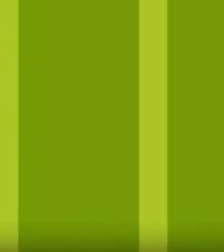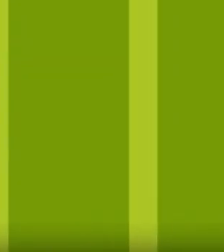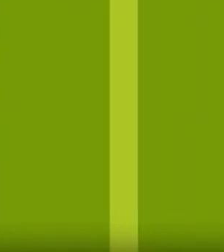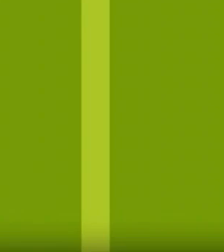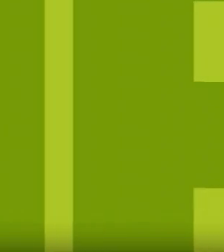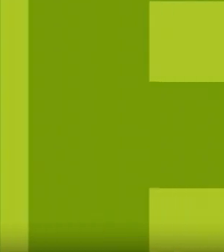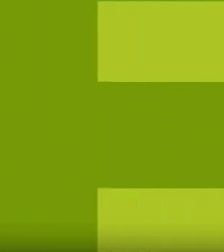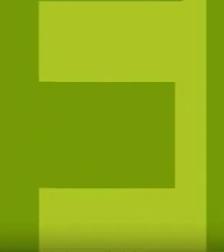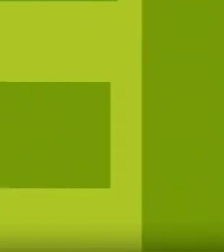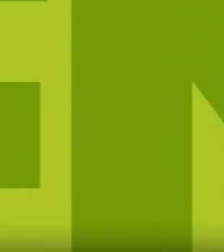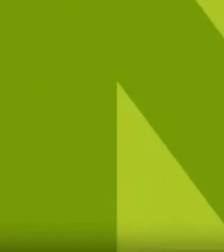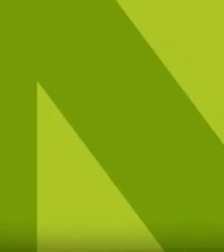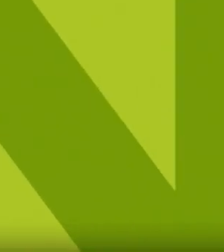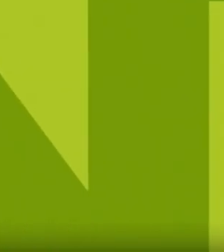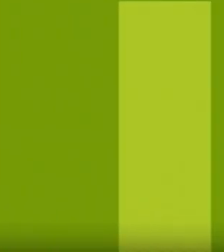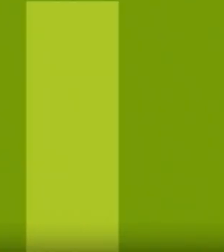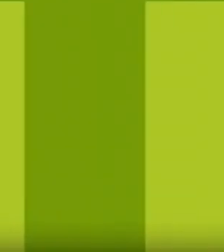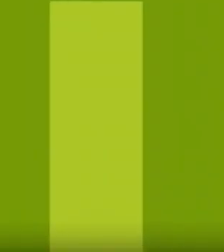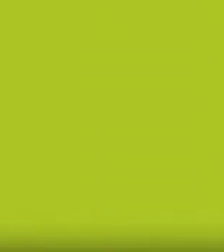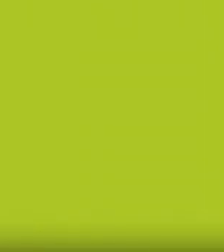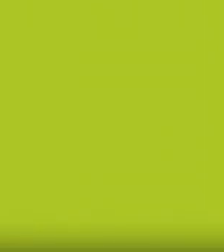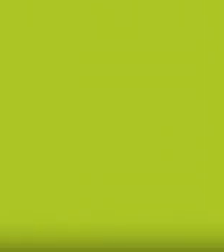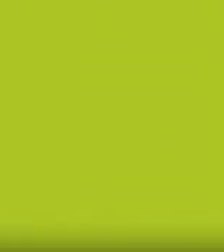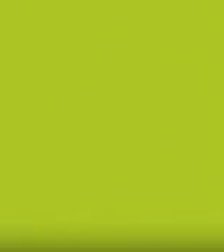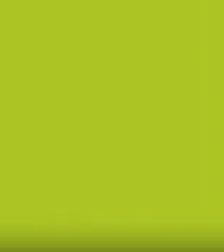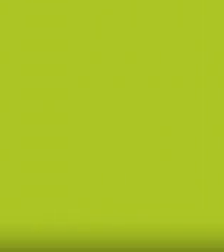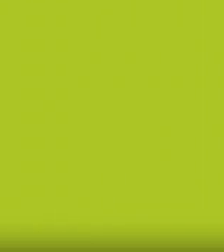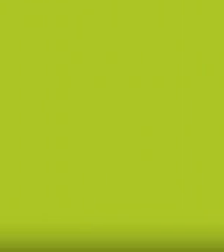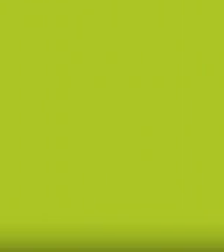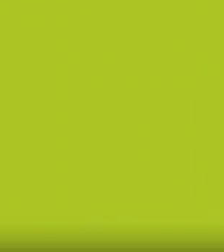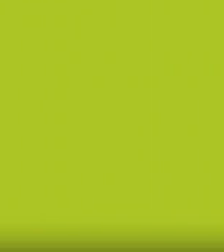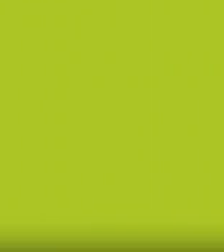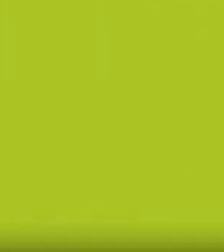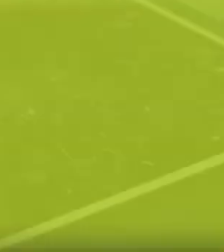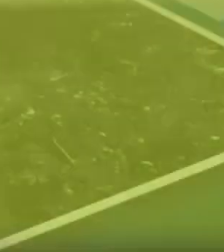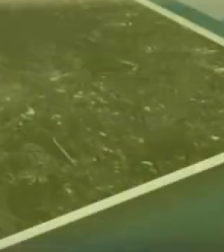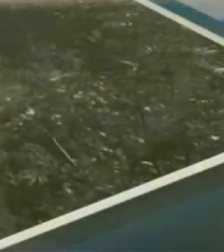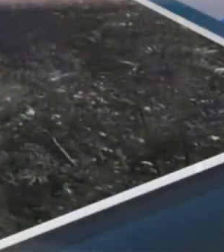Estás viendo Oriente Noticias.